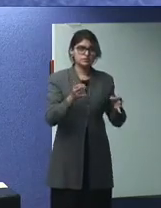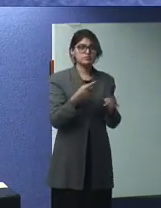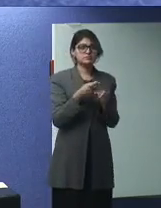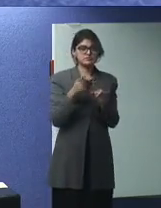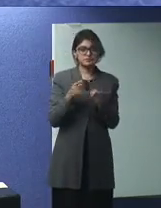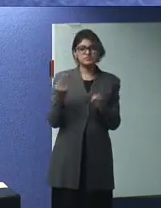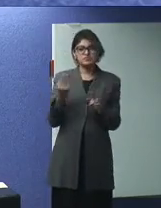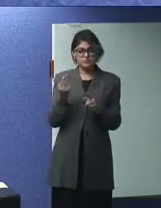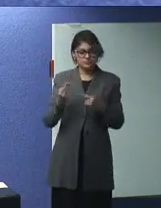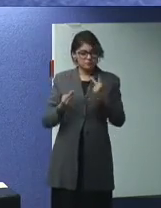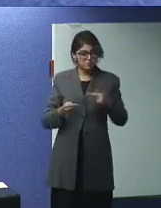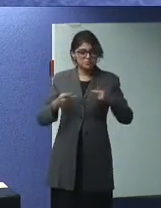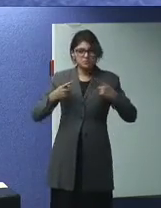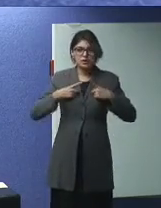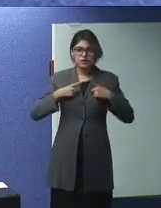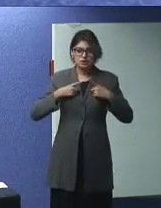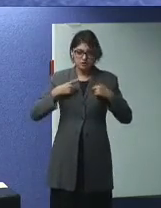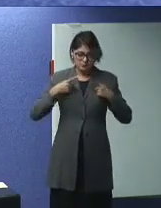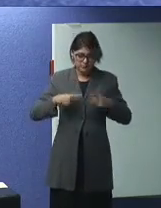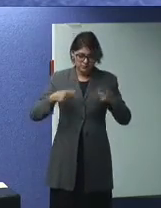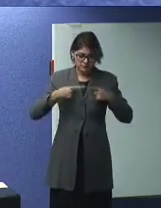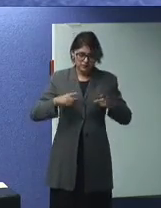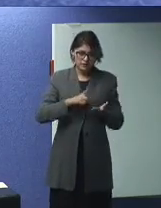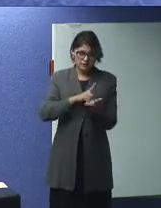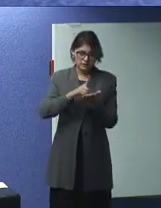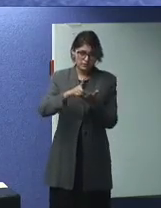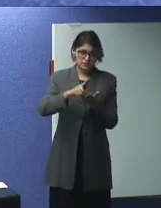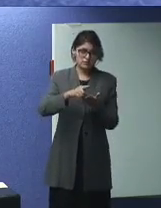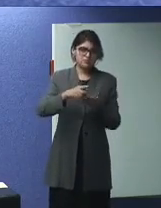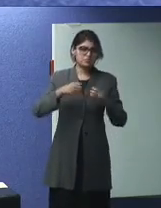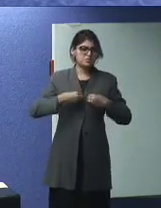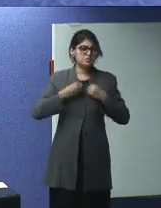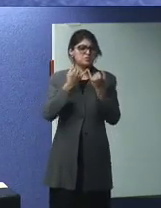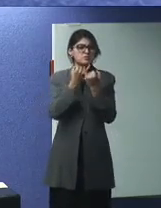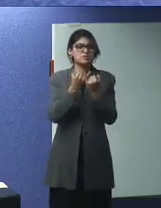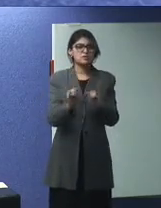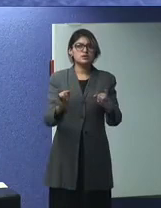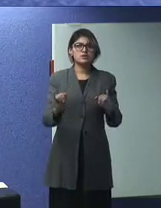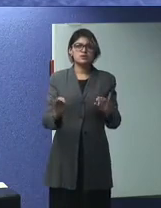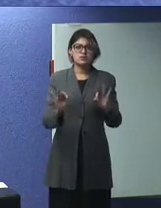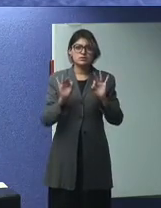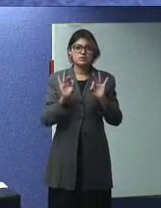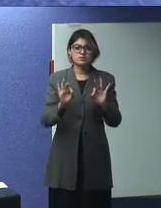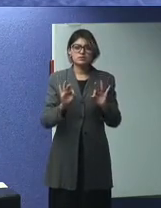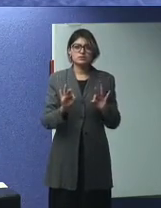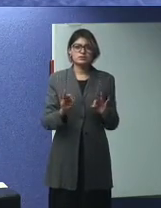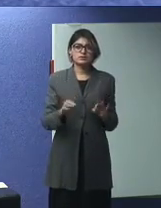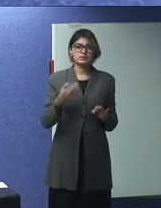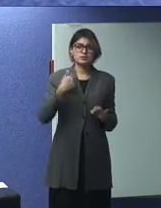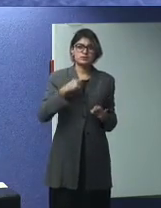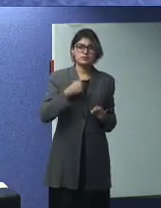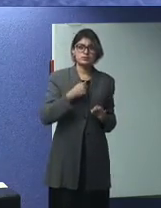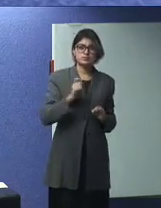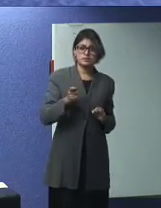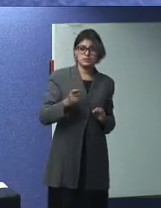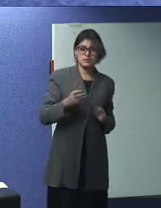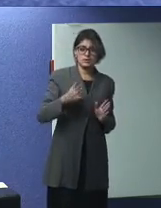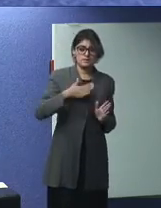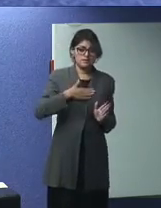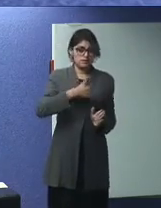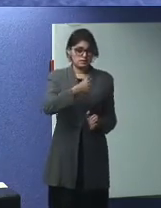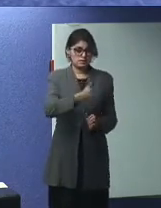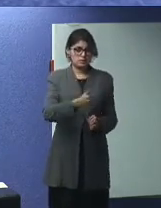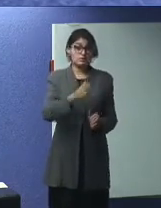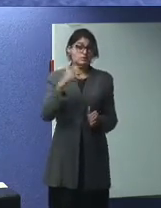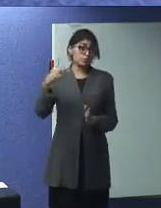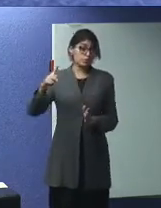su derecho a vivir de forma independiente y para ello no solo necesitamos una labor individual de parte de un